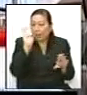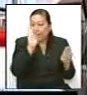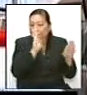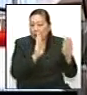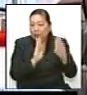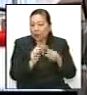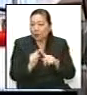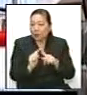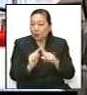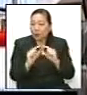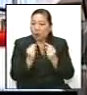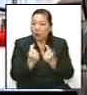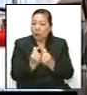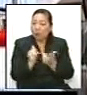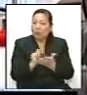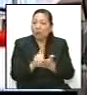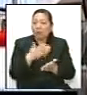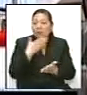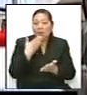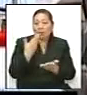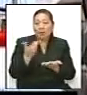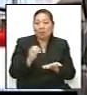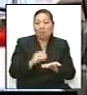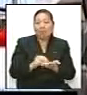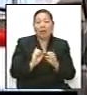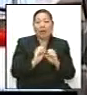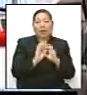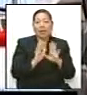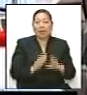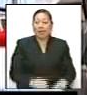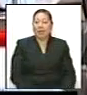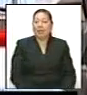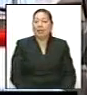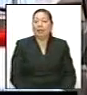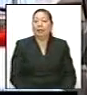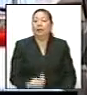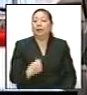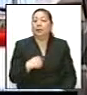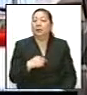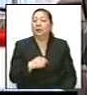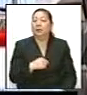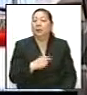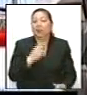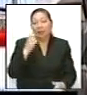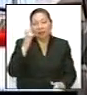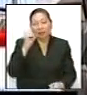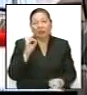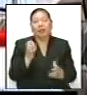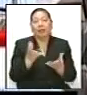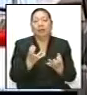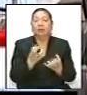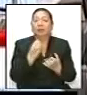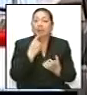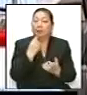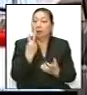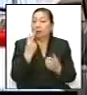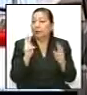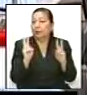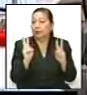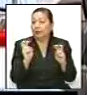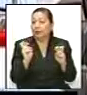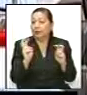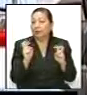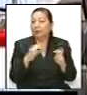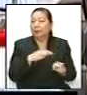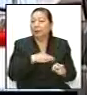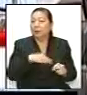distintos sectores, y que sería bueno que nos aclaren. En el caso nuestro, queremos priorizar simplemente dos temas. El